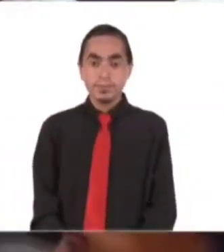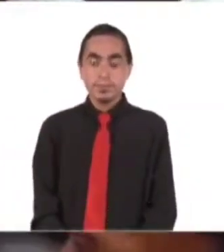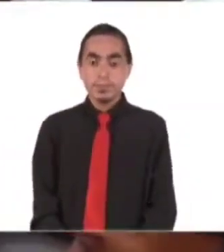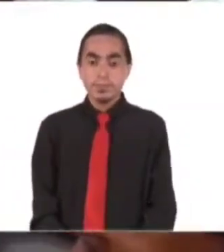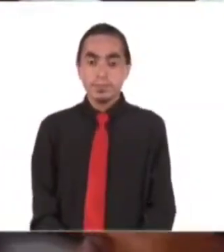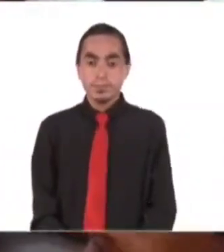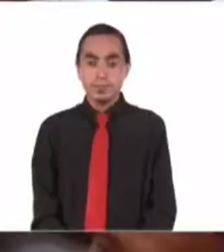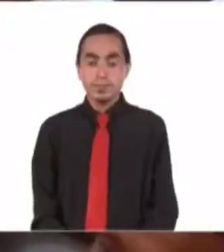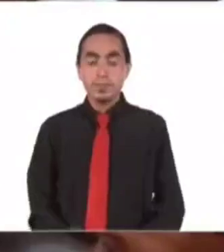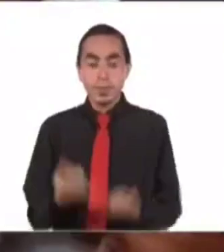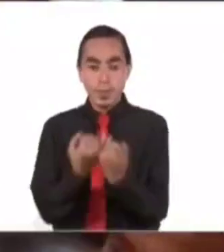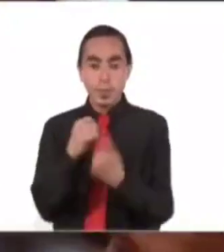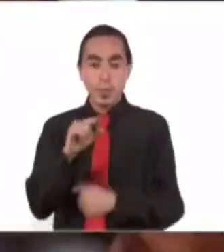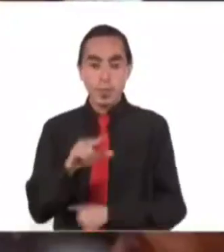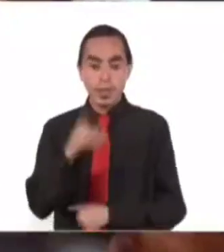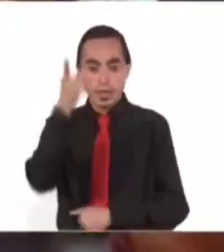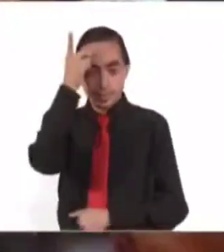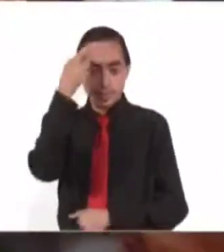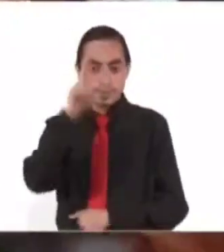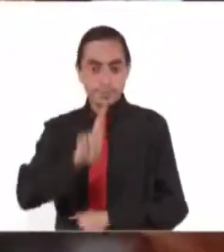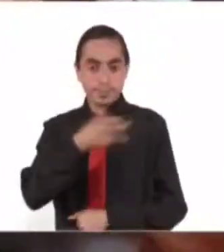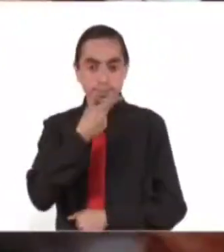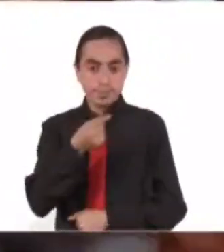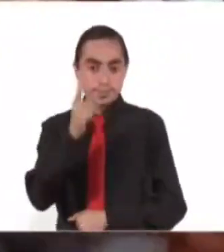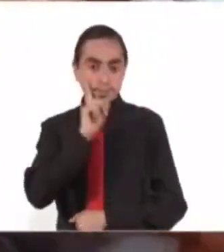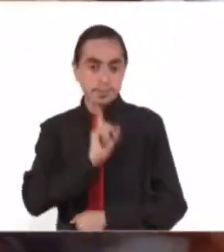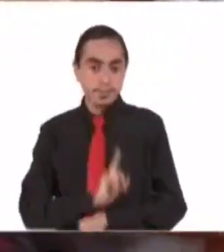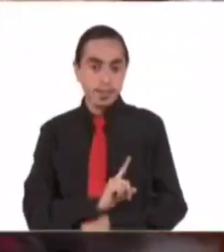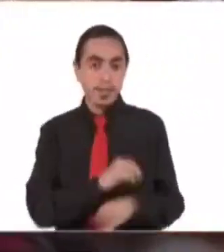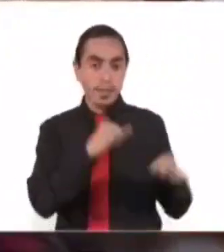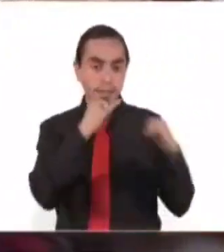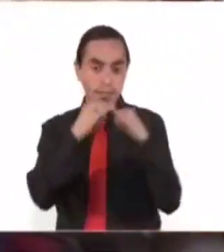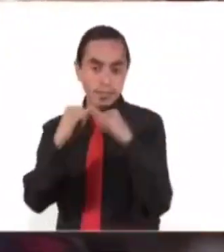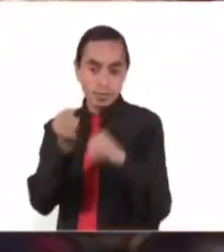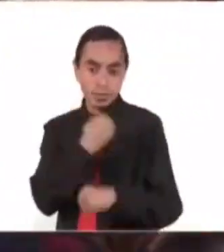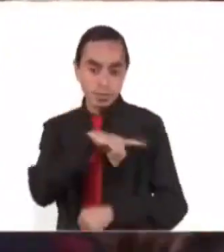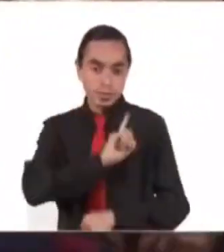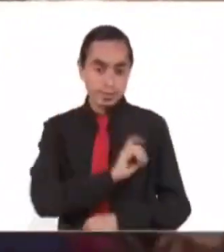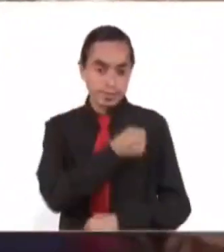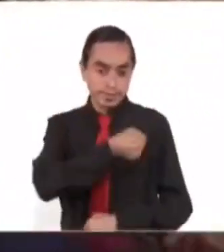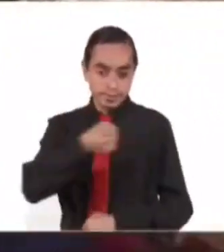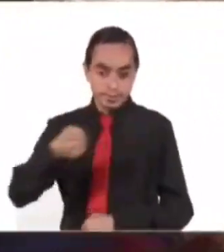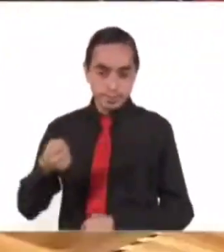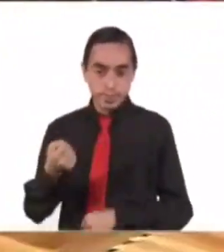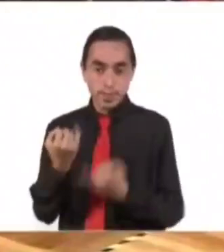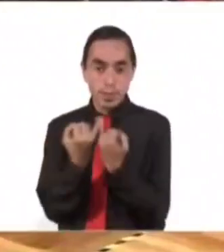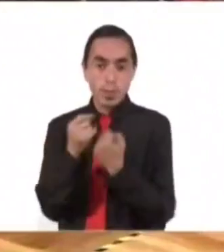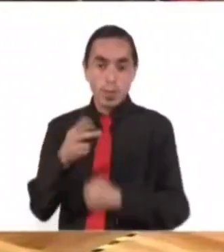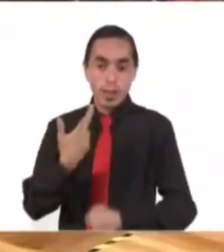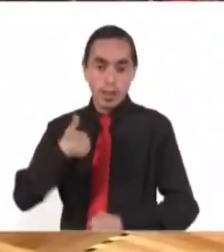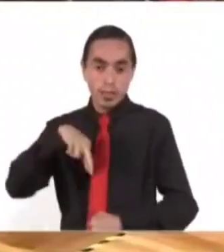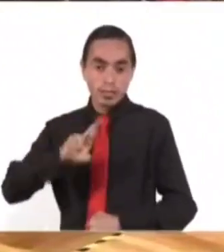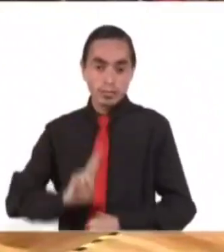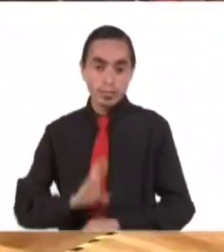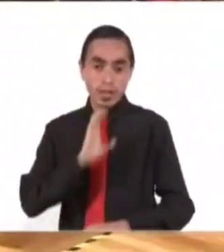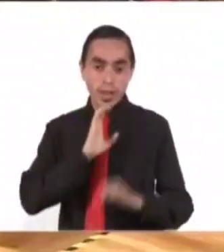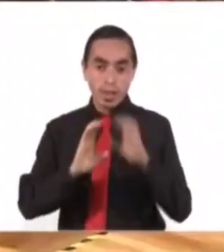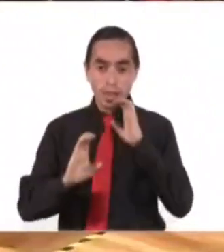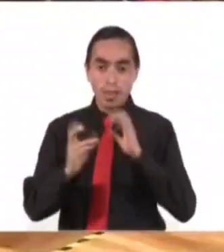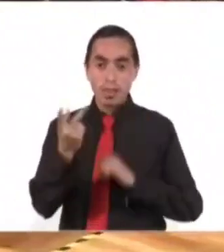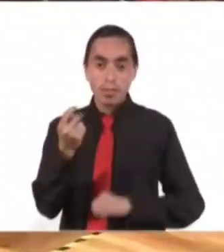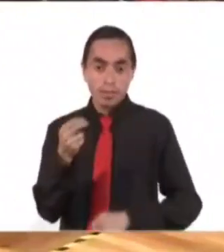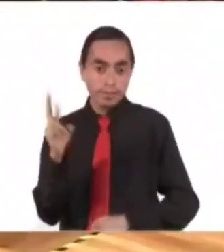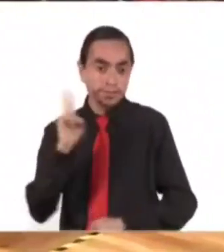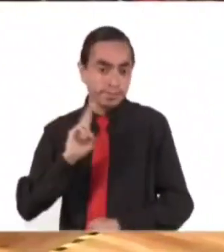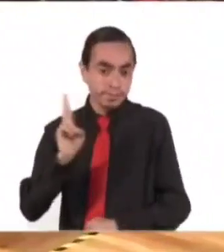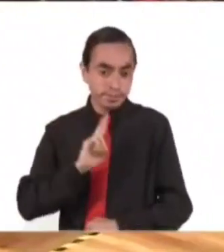a las directoras y directores de institutos de salud, a los representantes de medios de comunicación y a